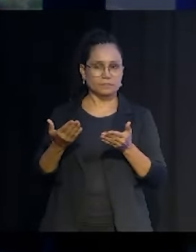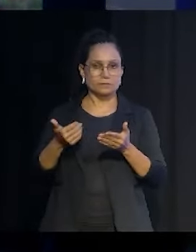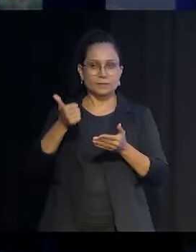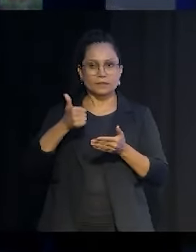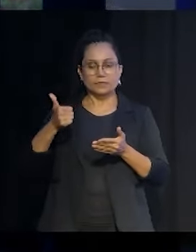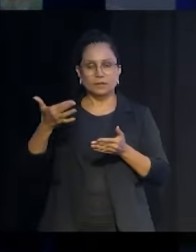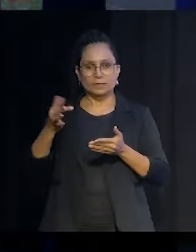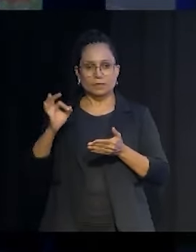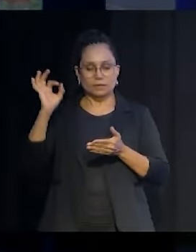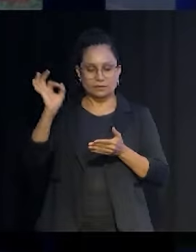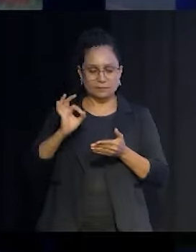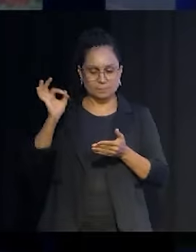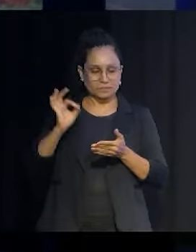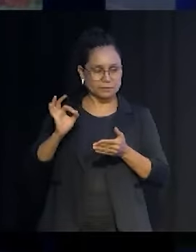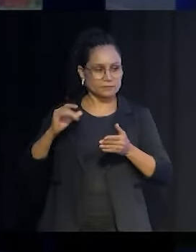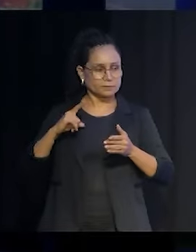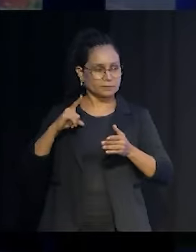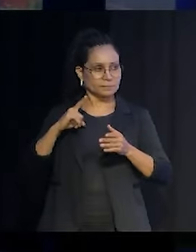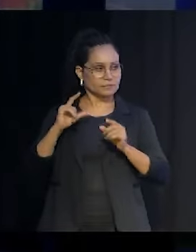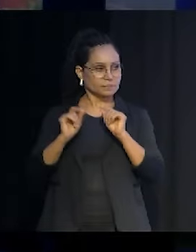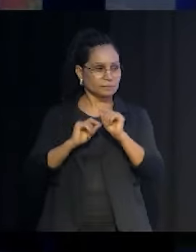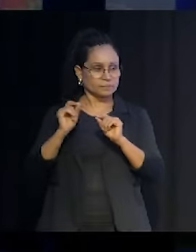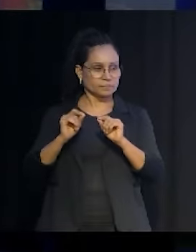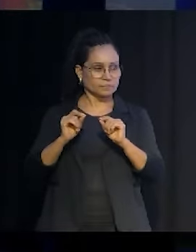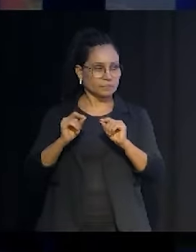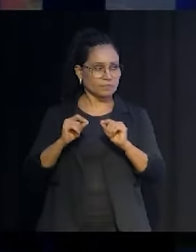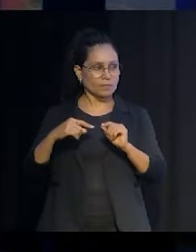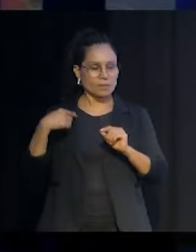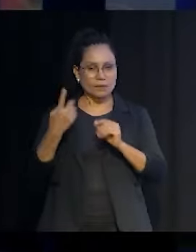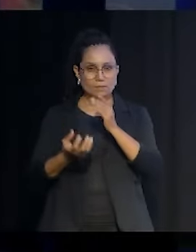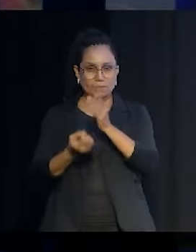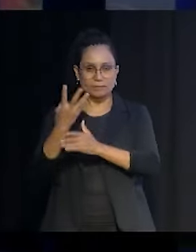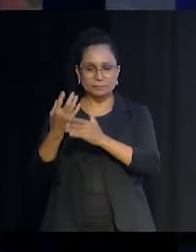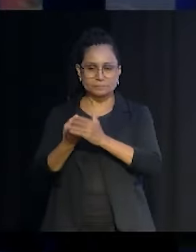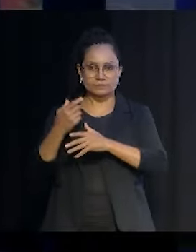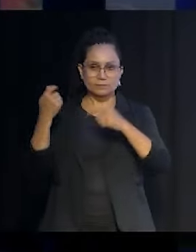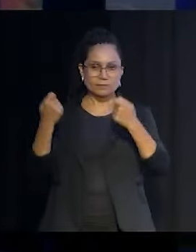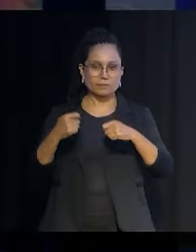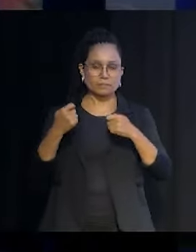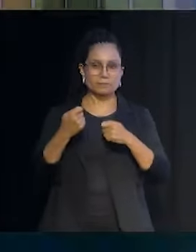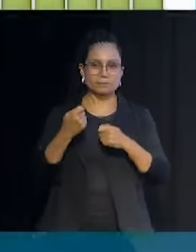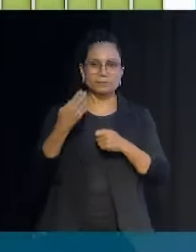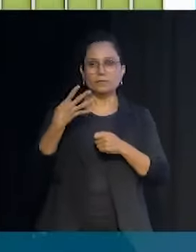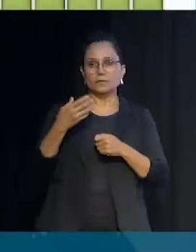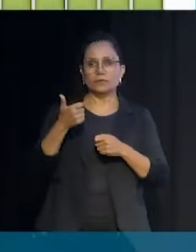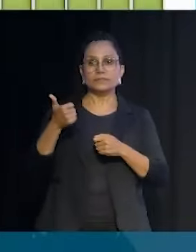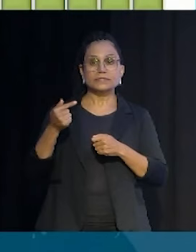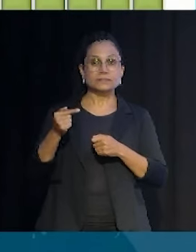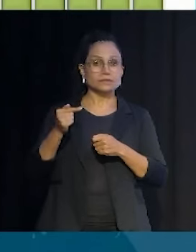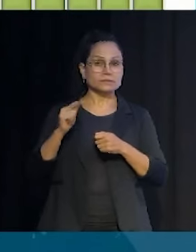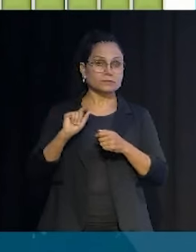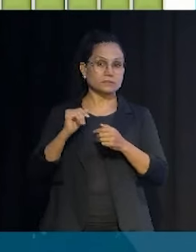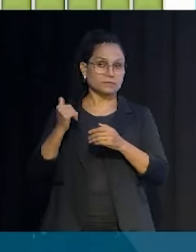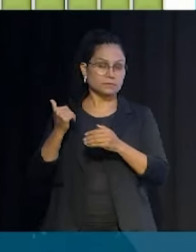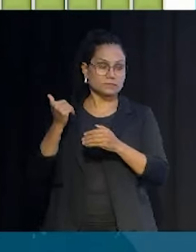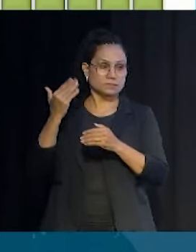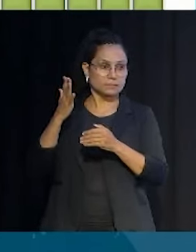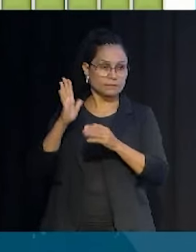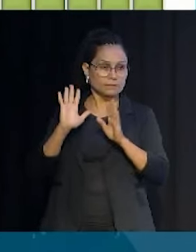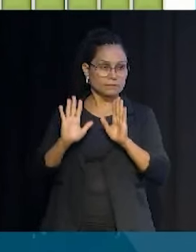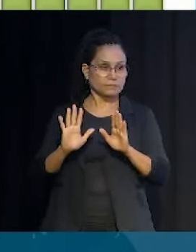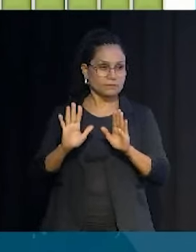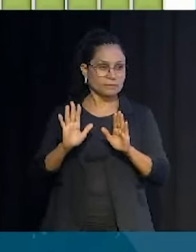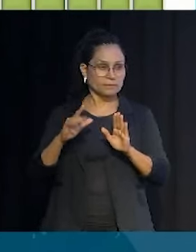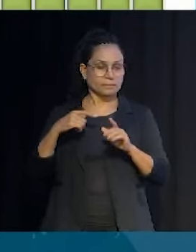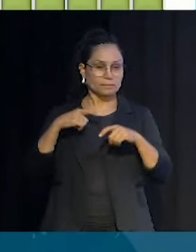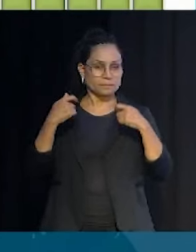de 110%, o sea, doblamos la área plantada, pero la producción creció 407%. No crecimos más